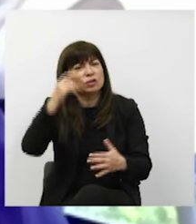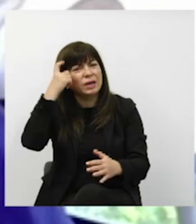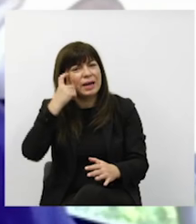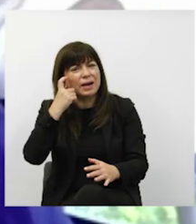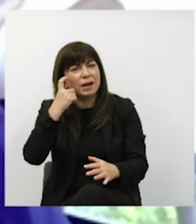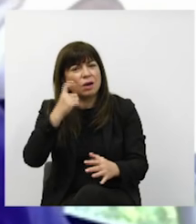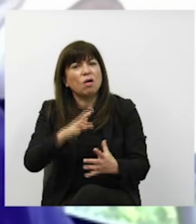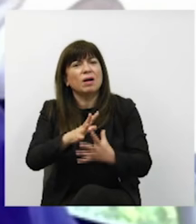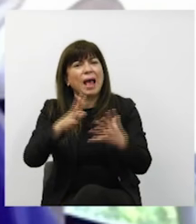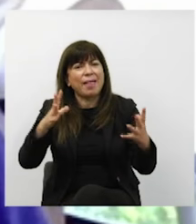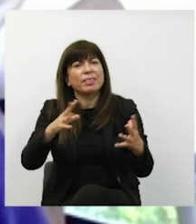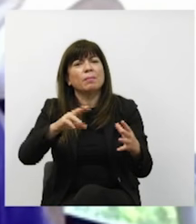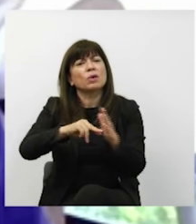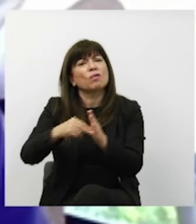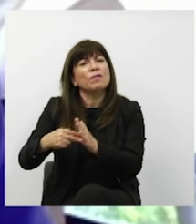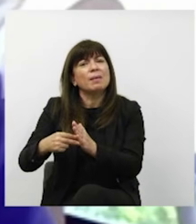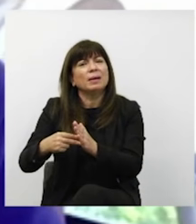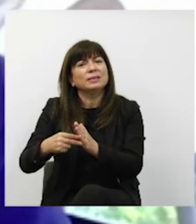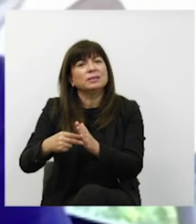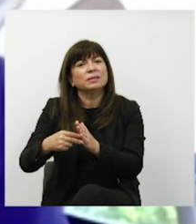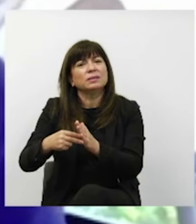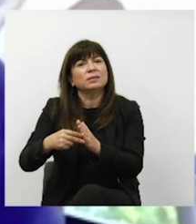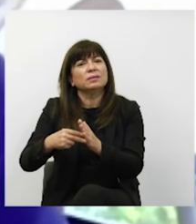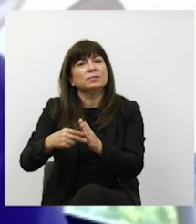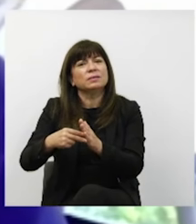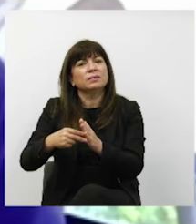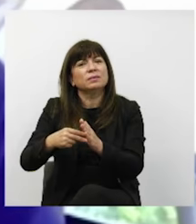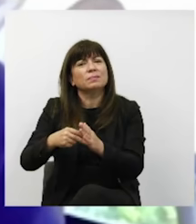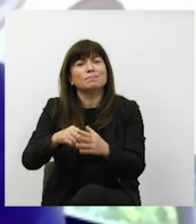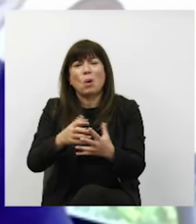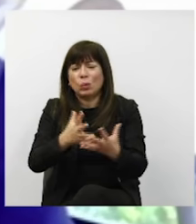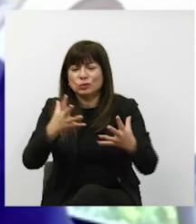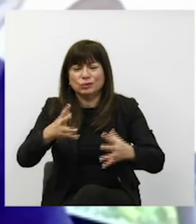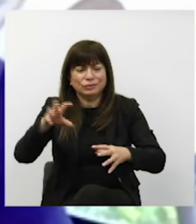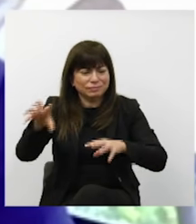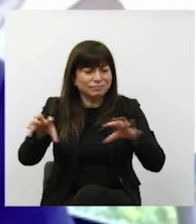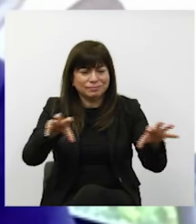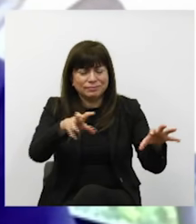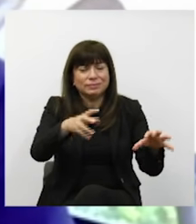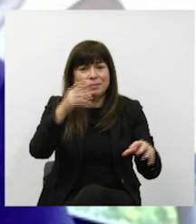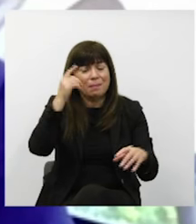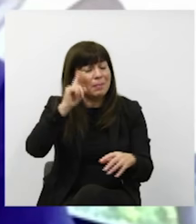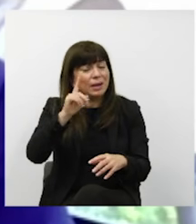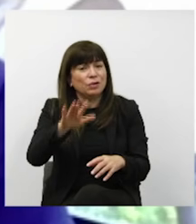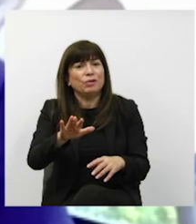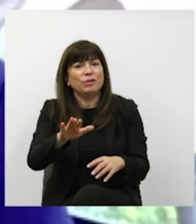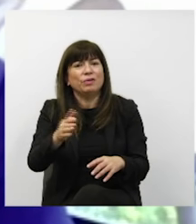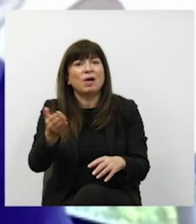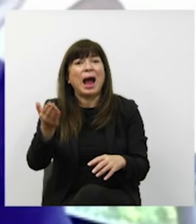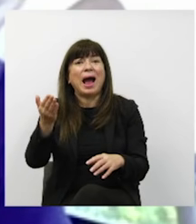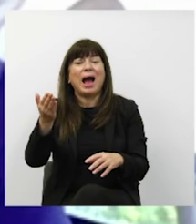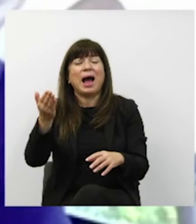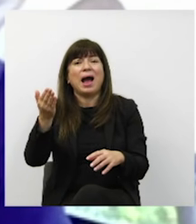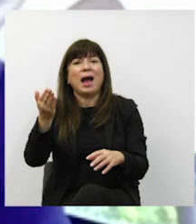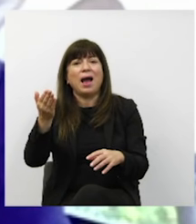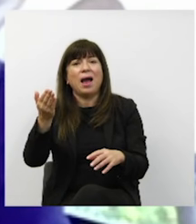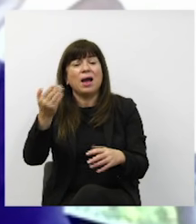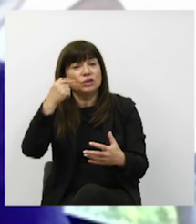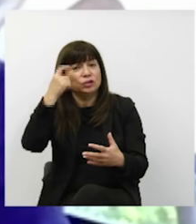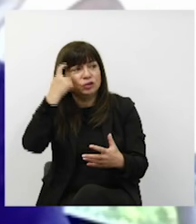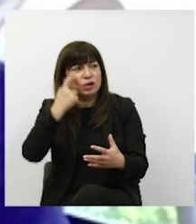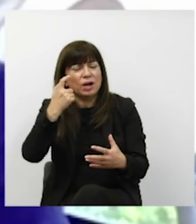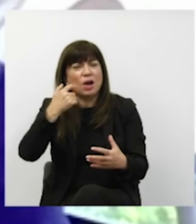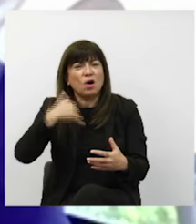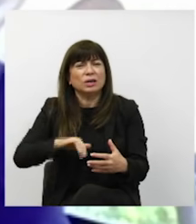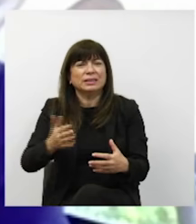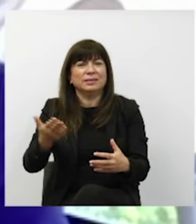teníamos nuestros grandes problemas, en muchos lados, pero pienso que una cosa que ya desde